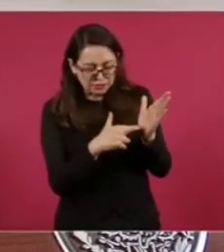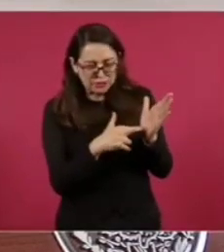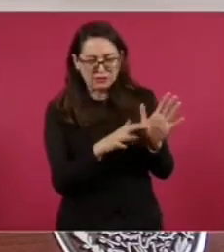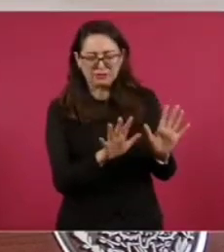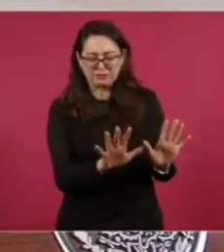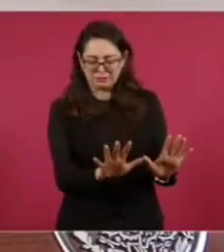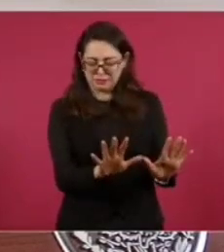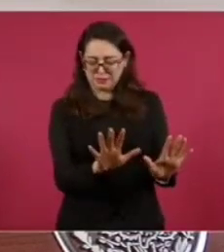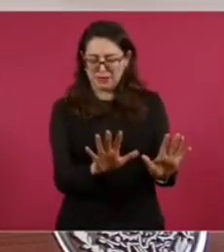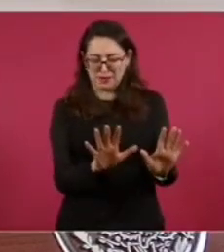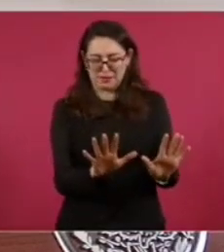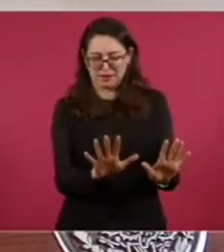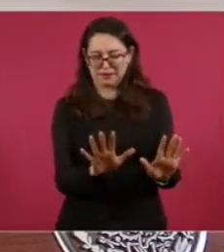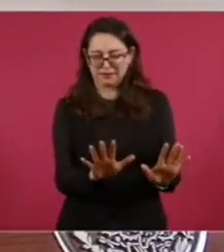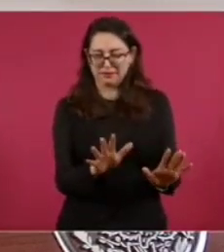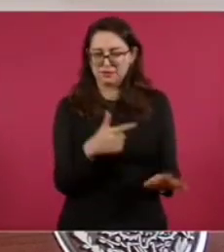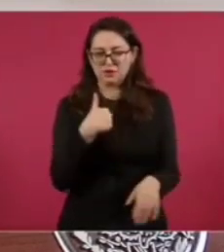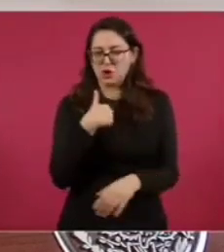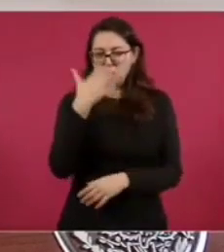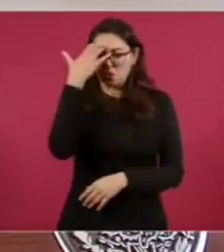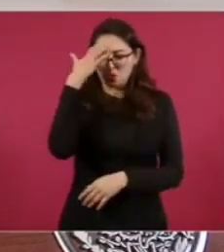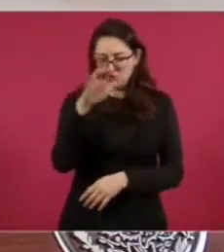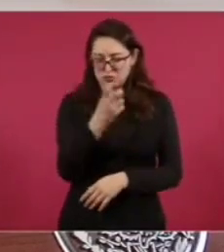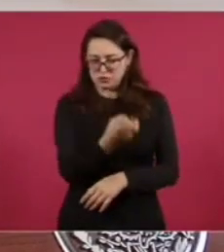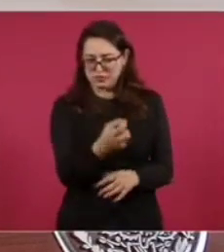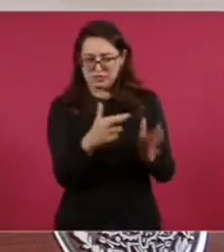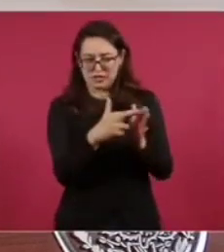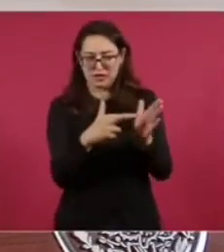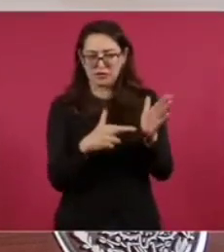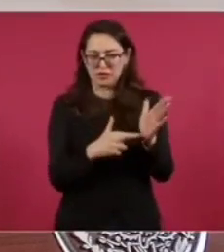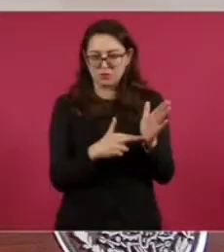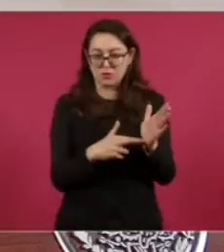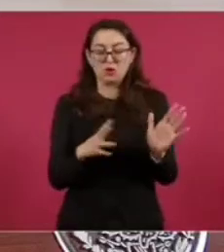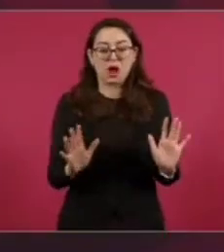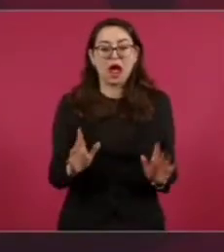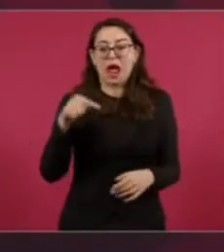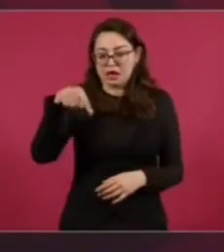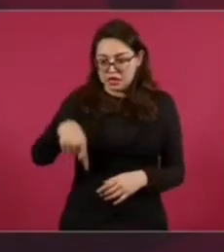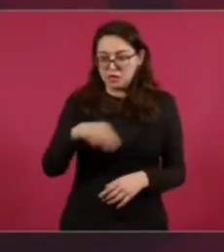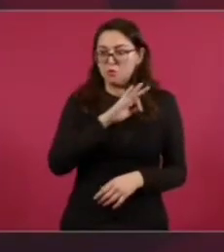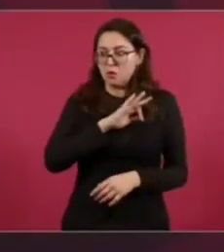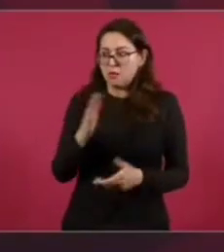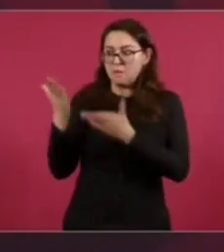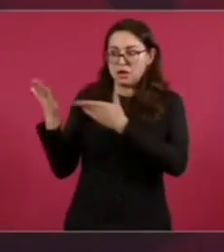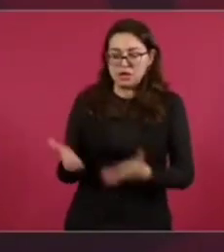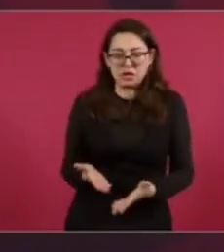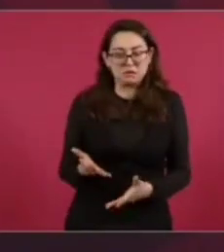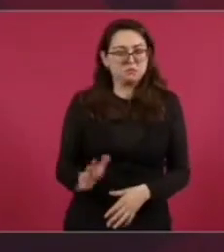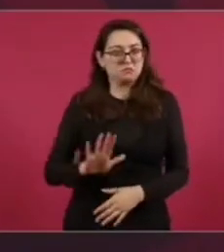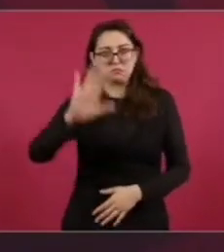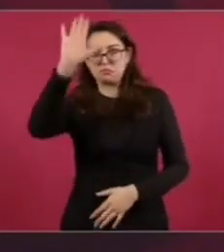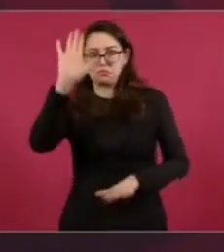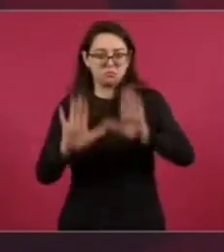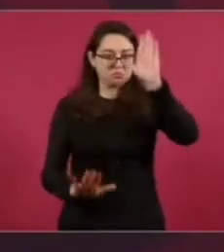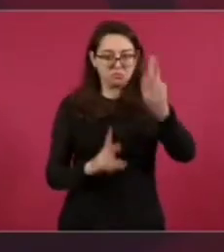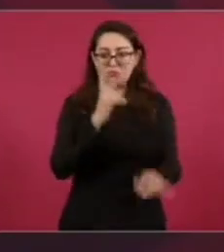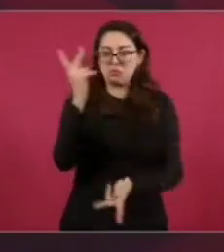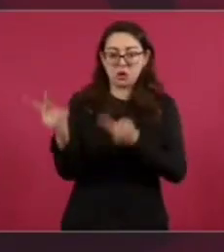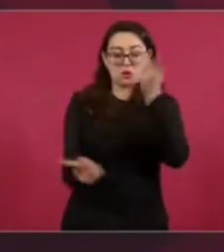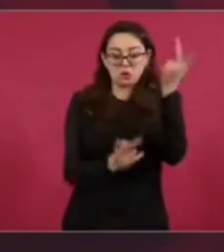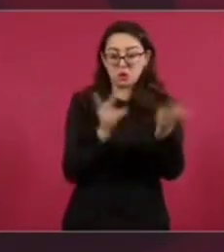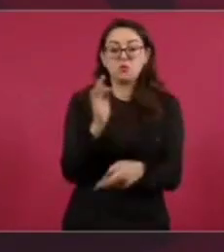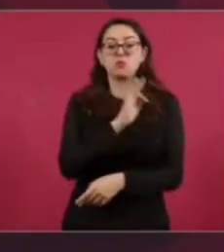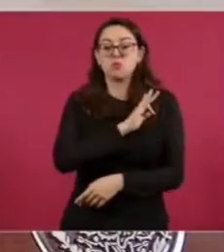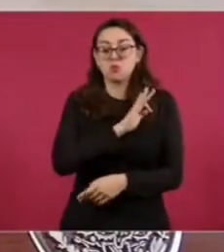aquí nada más lo que sabemos es que no hay censura, ¿sí?, para nadie. O sea, cualquiera se puede entrar.